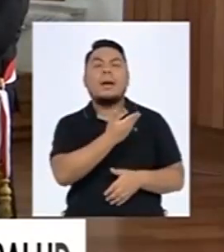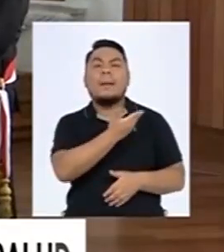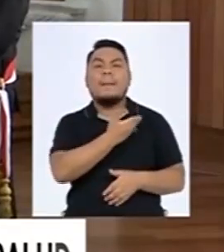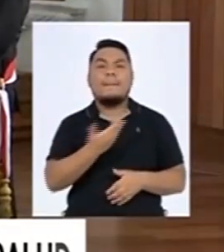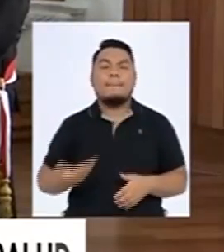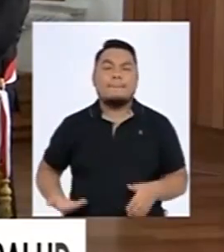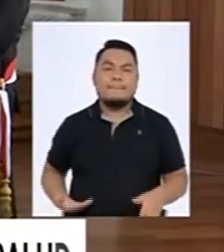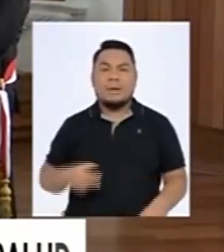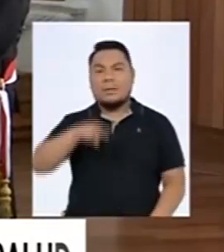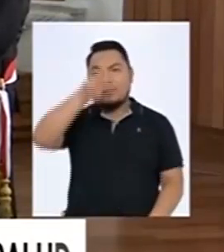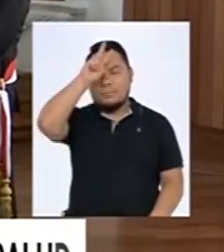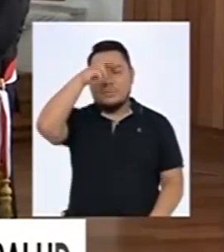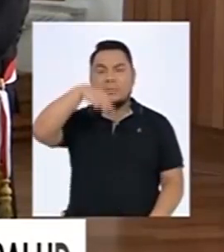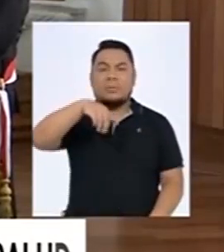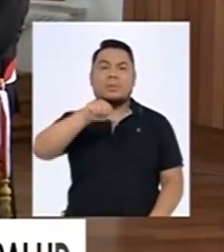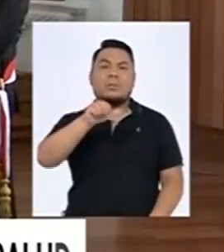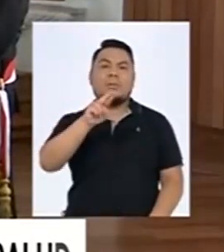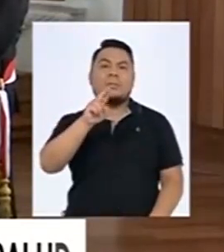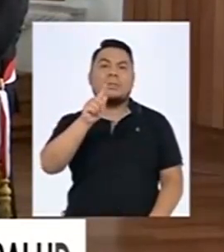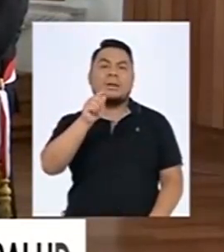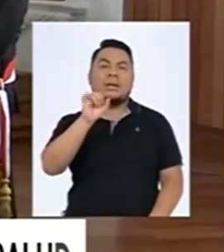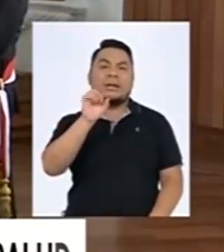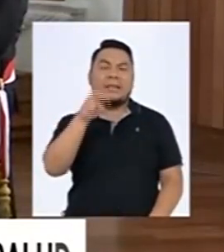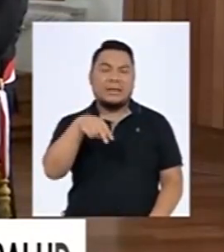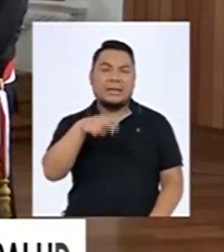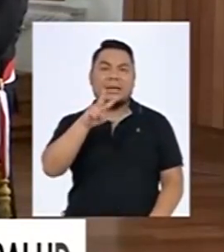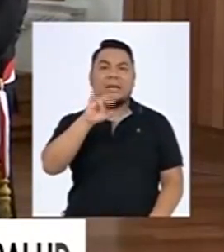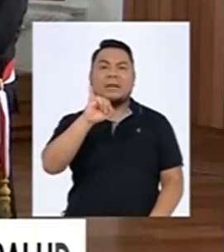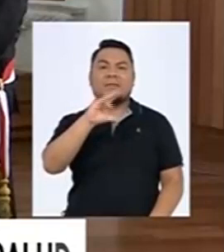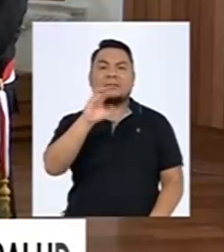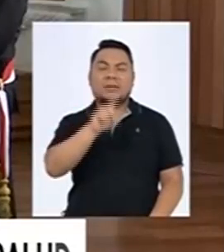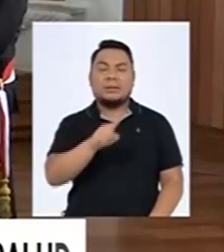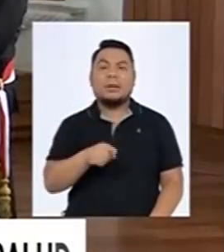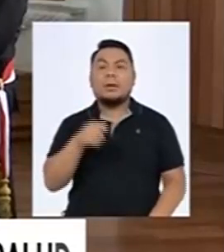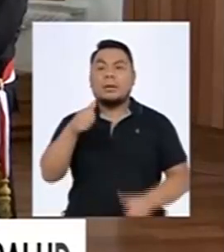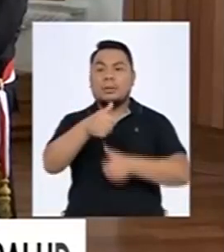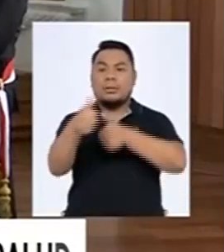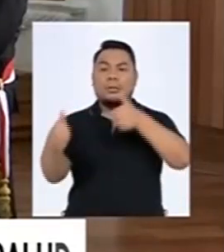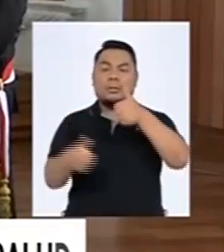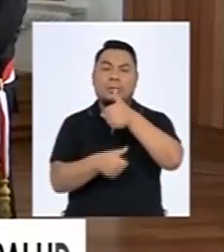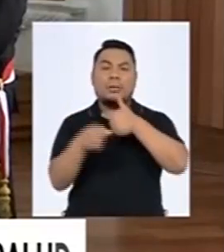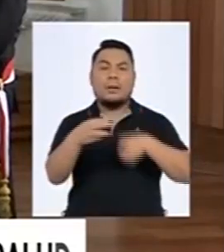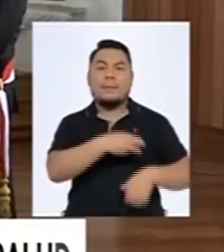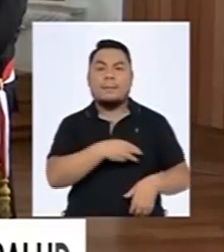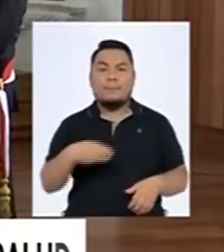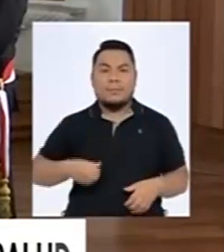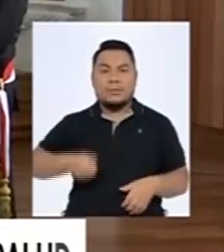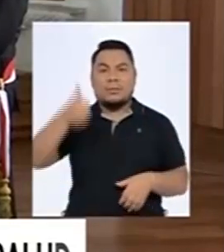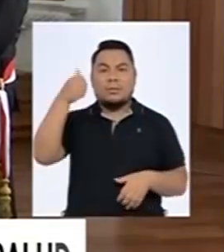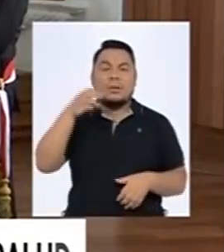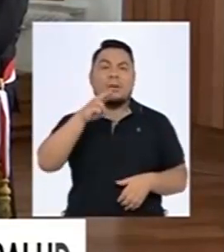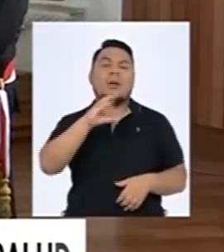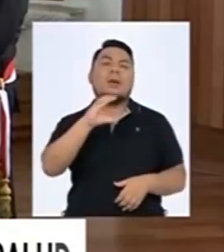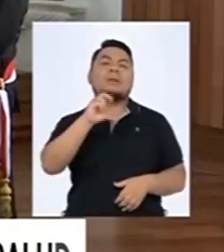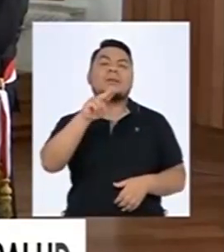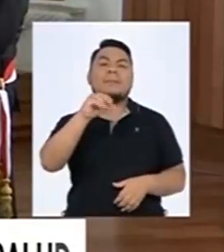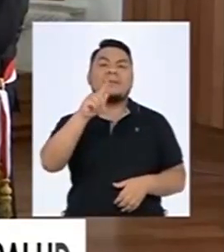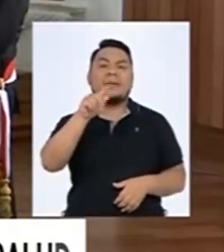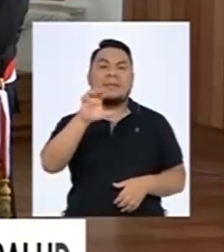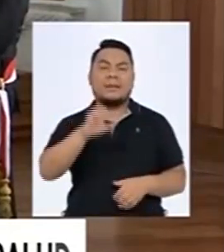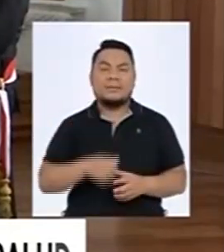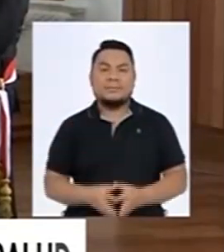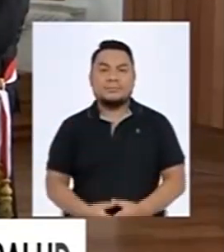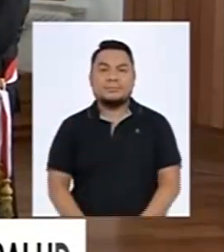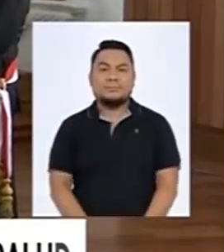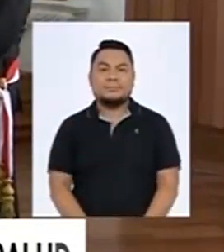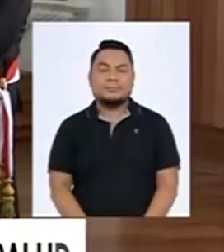realidad, porque estamos haciendo pocas pruebas. Ya el gobierno aprobó 1.600.000 pruebas a comprar, de lo cual van a